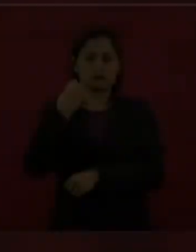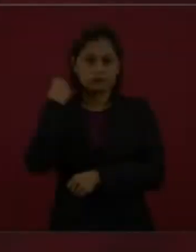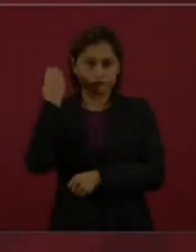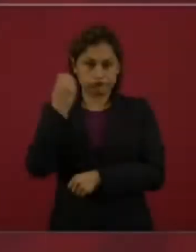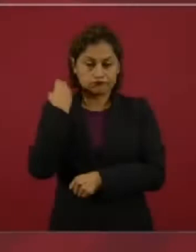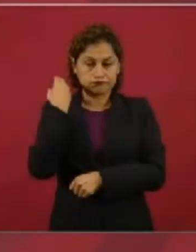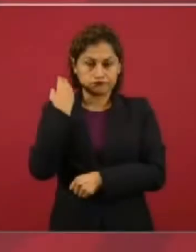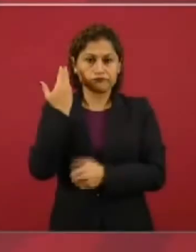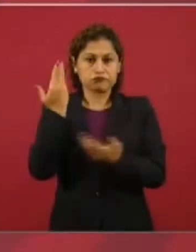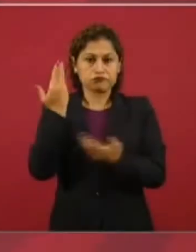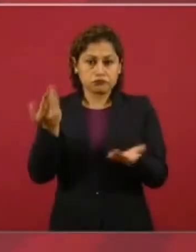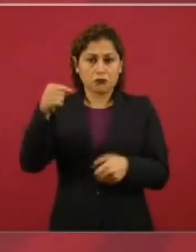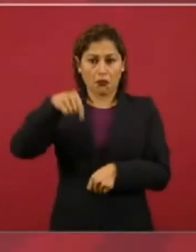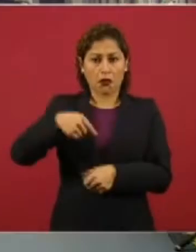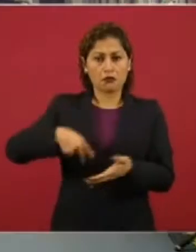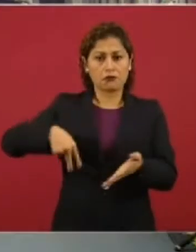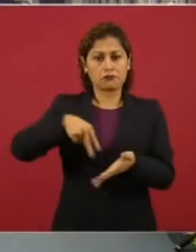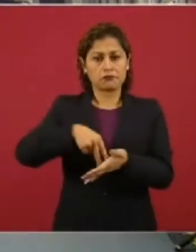Entonces vamos a estar aquí